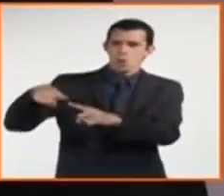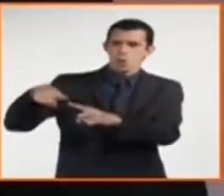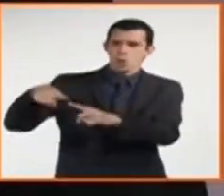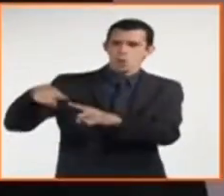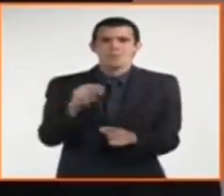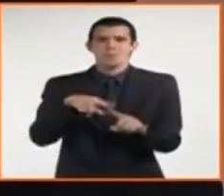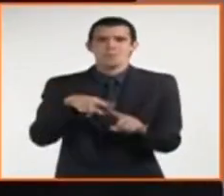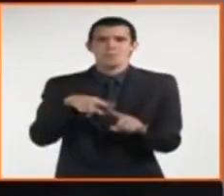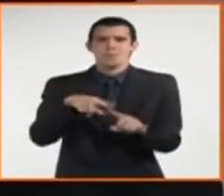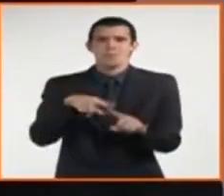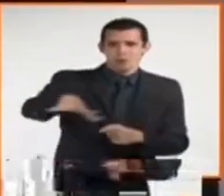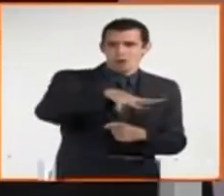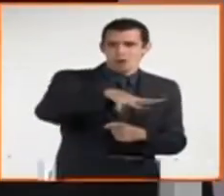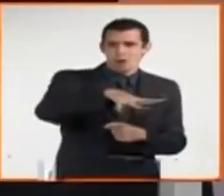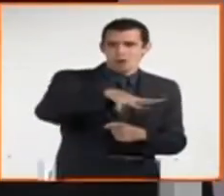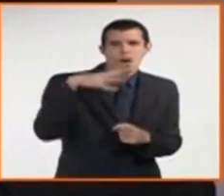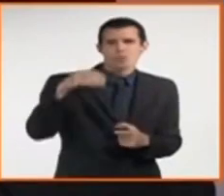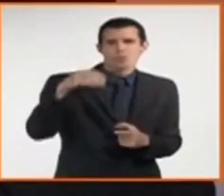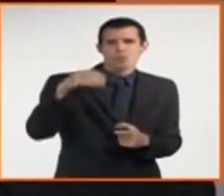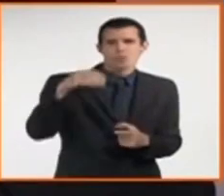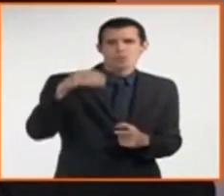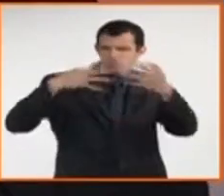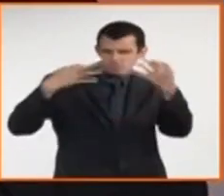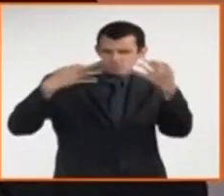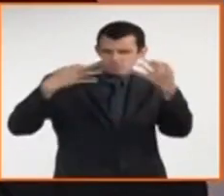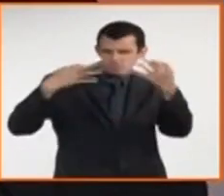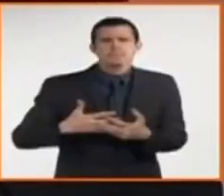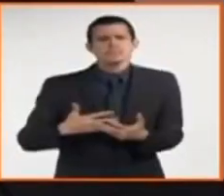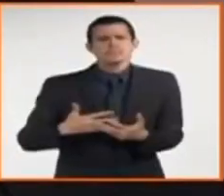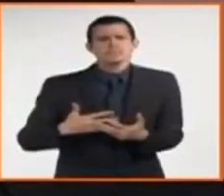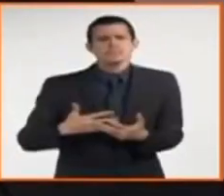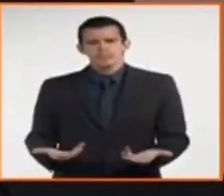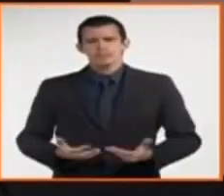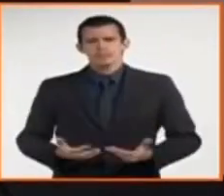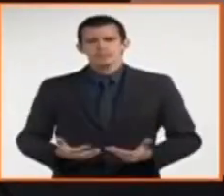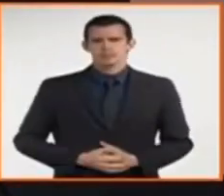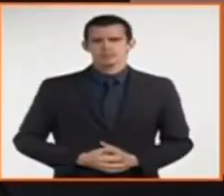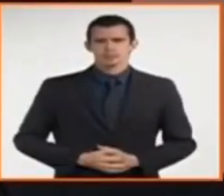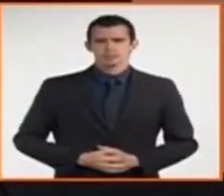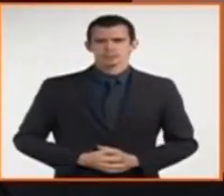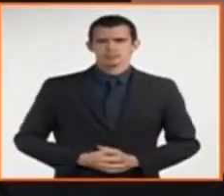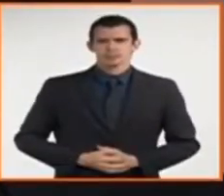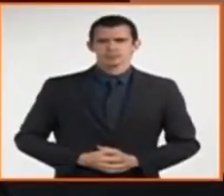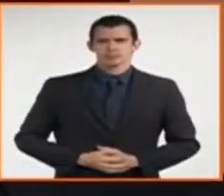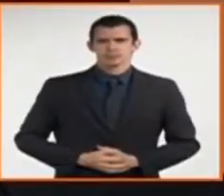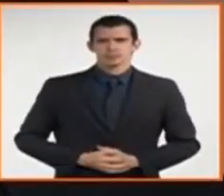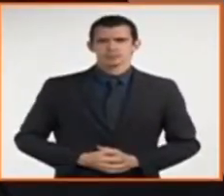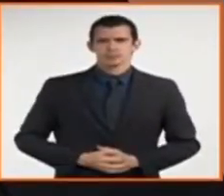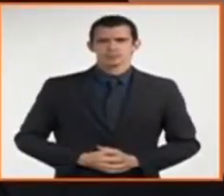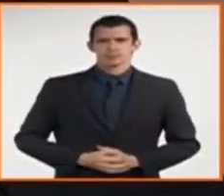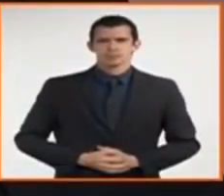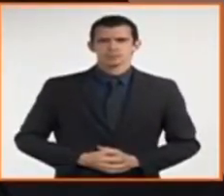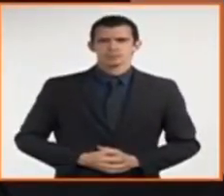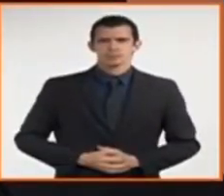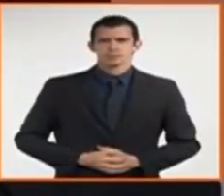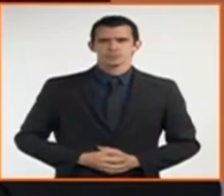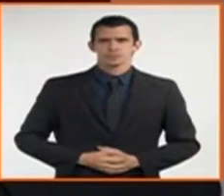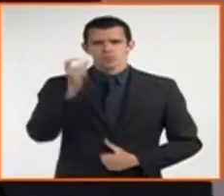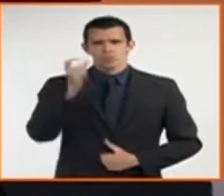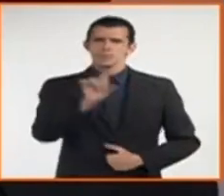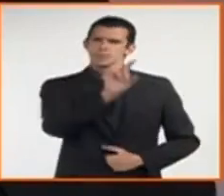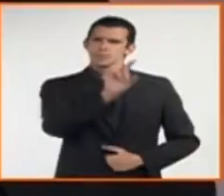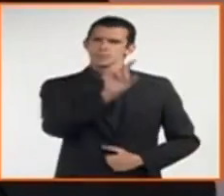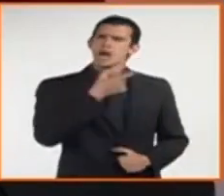jerarquías víctor pregunta continuamente quiénes son los principales poetas de áfrica hoy dime